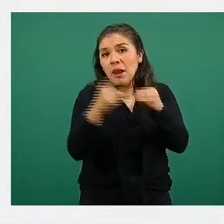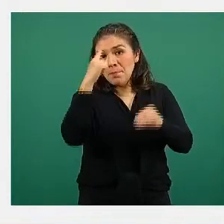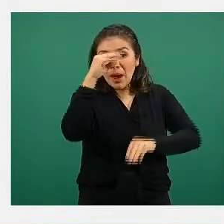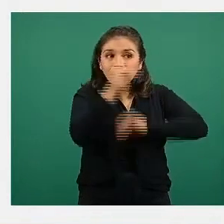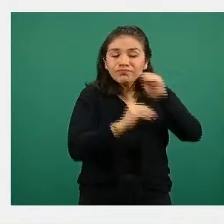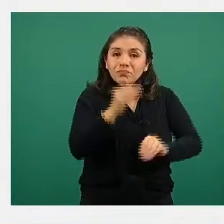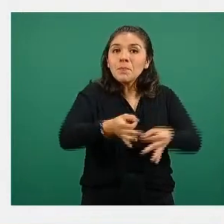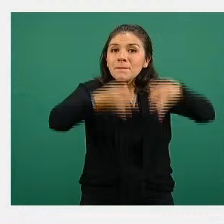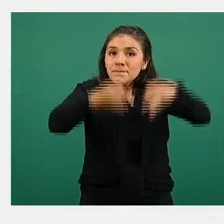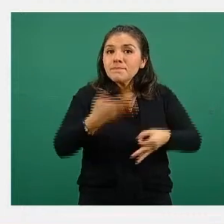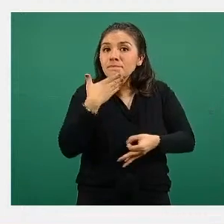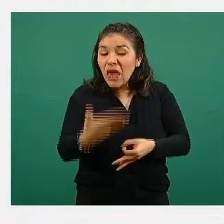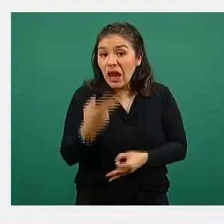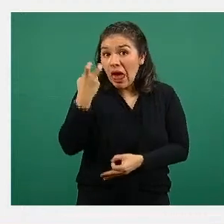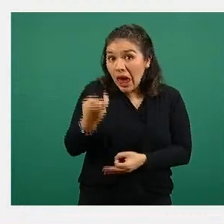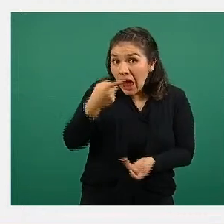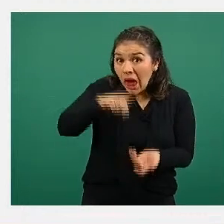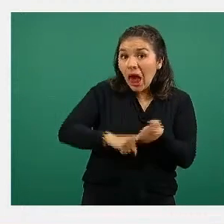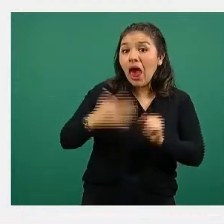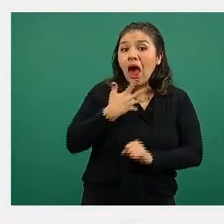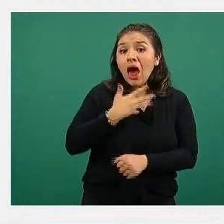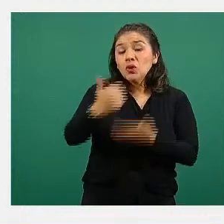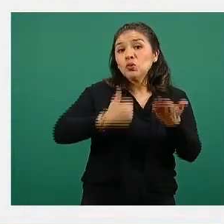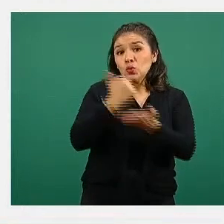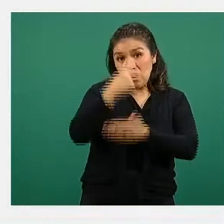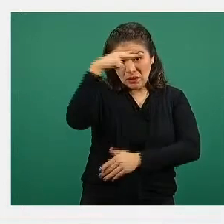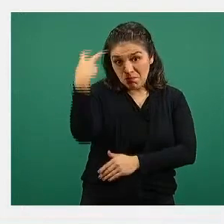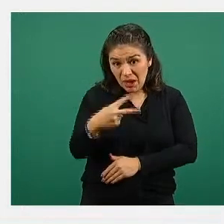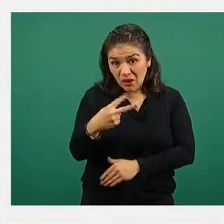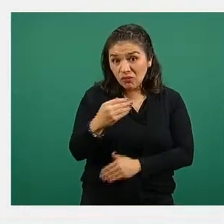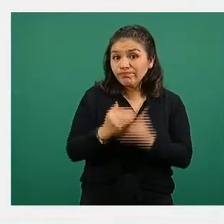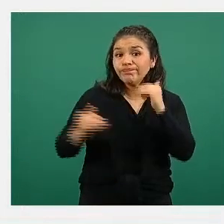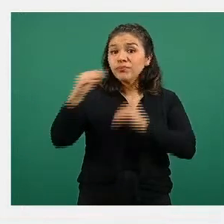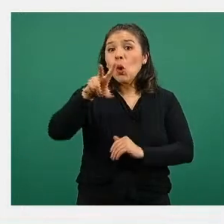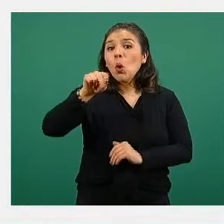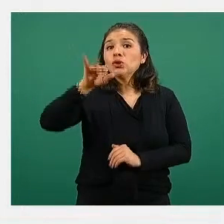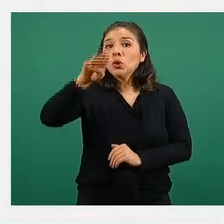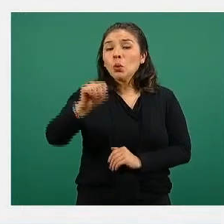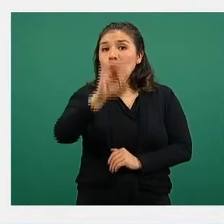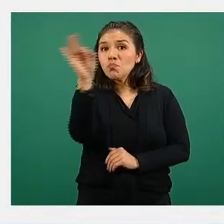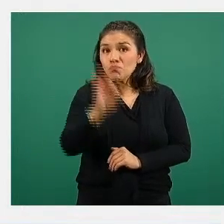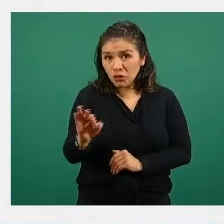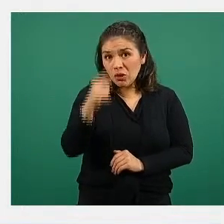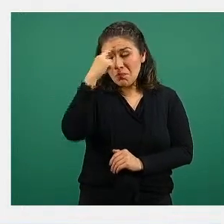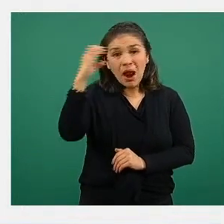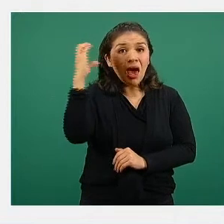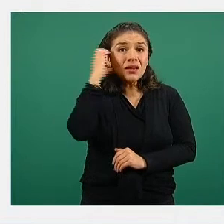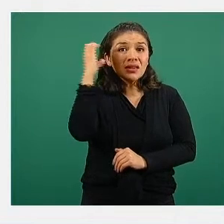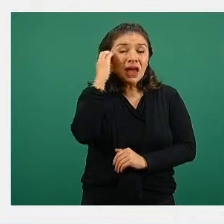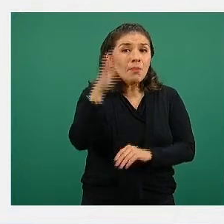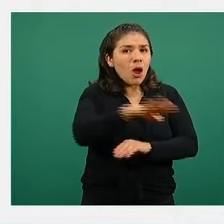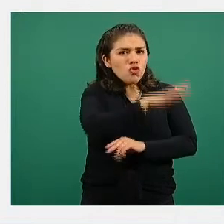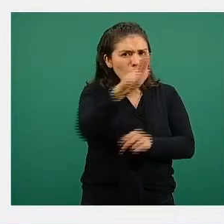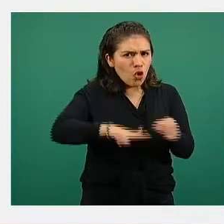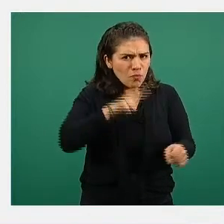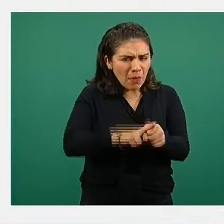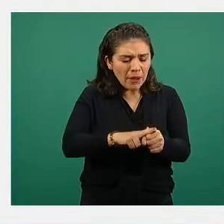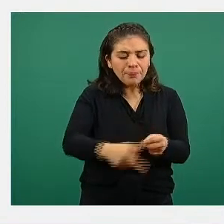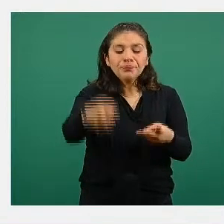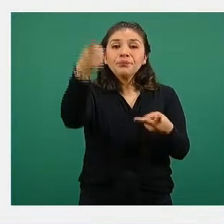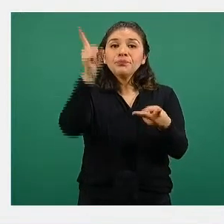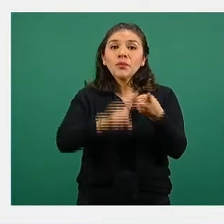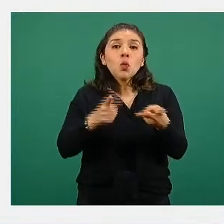cabo. En esta situación tenemos a la Ciudad de México con un 89% para efectos de las camas generales, seguida